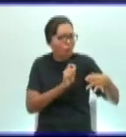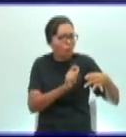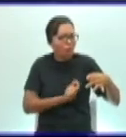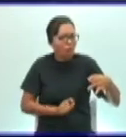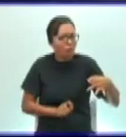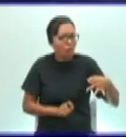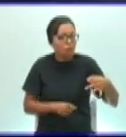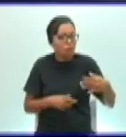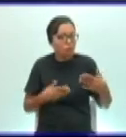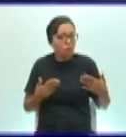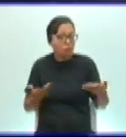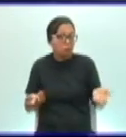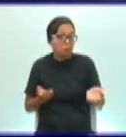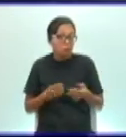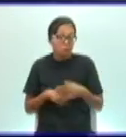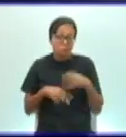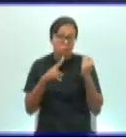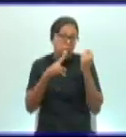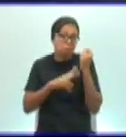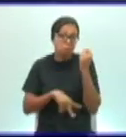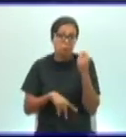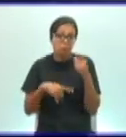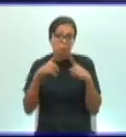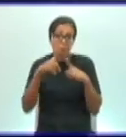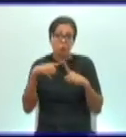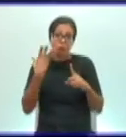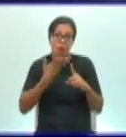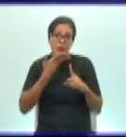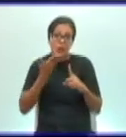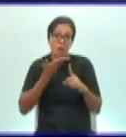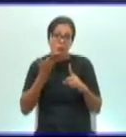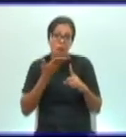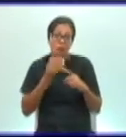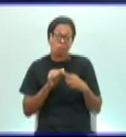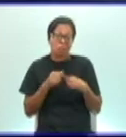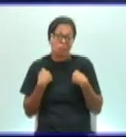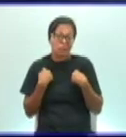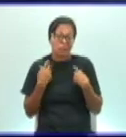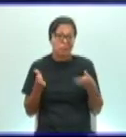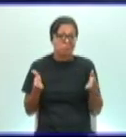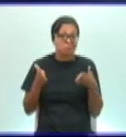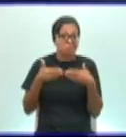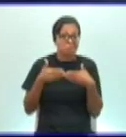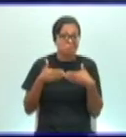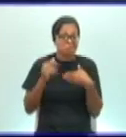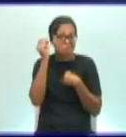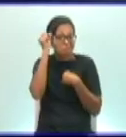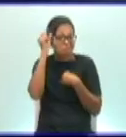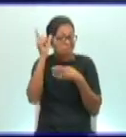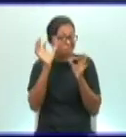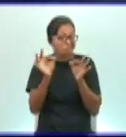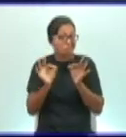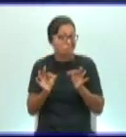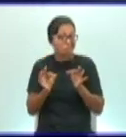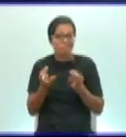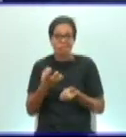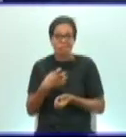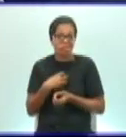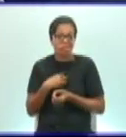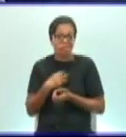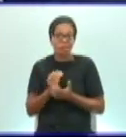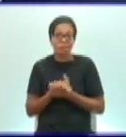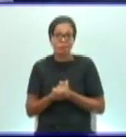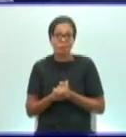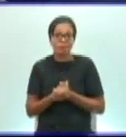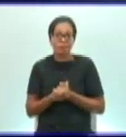quedo en una simple valoración teórica y entonces no llego a una conclusión, no tengo una idea concreta de esa personalidad. Estos